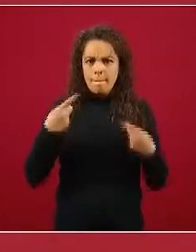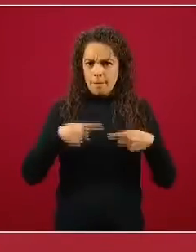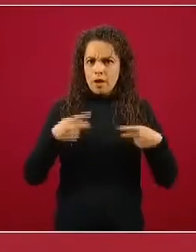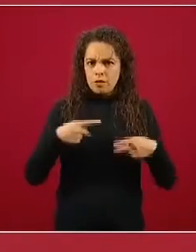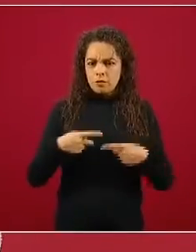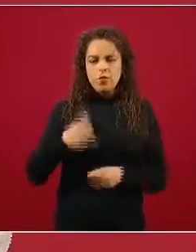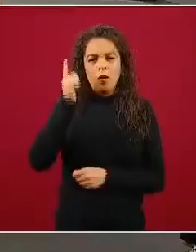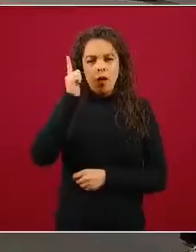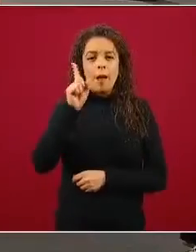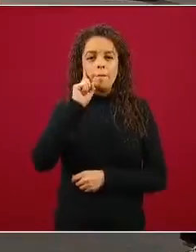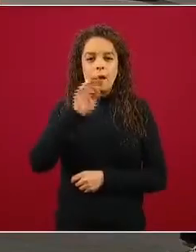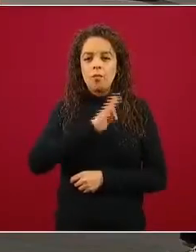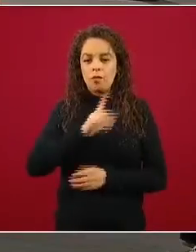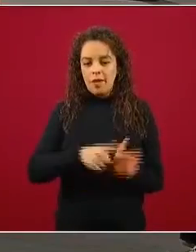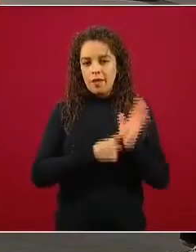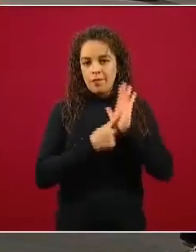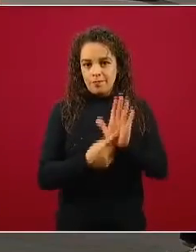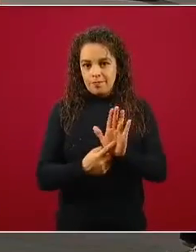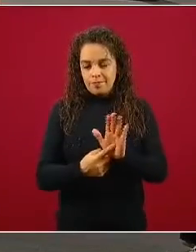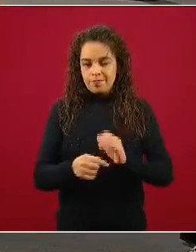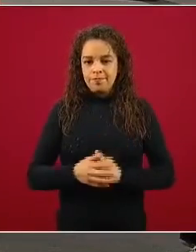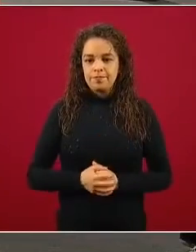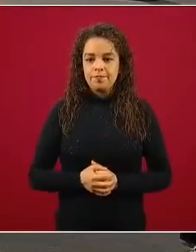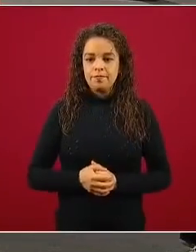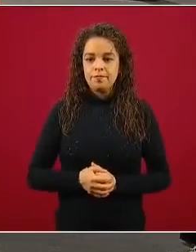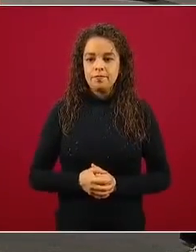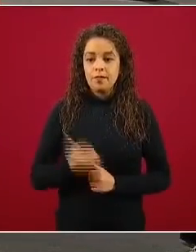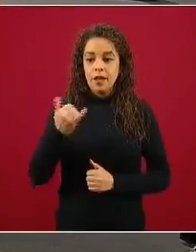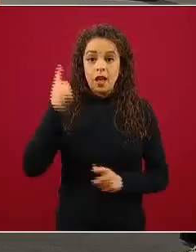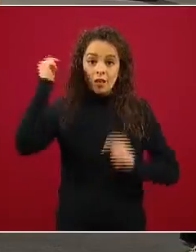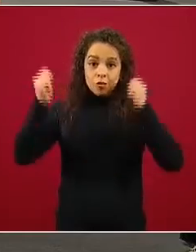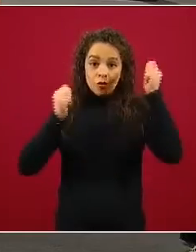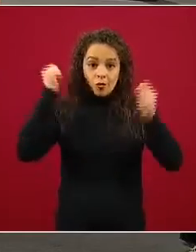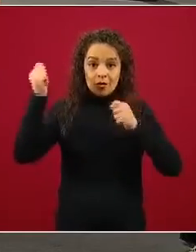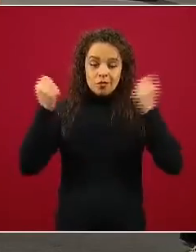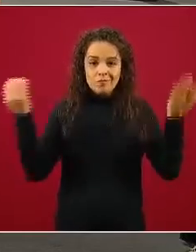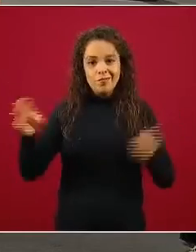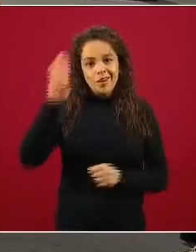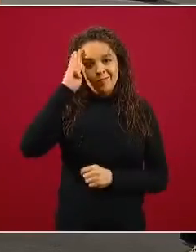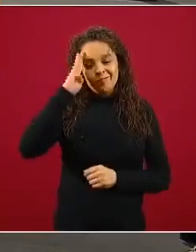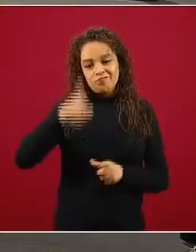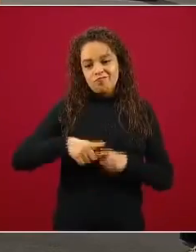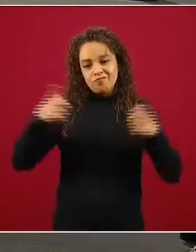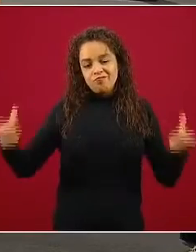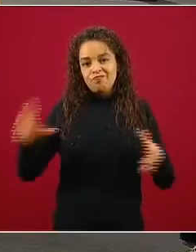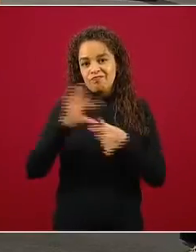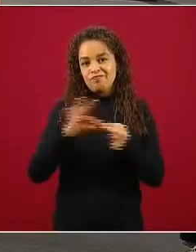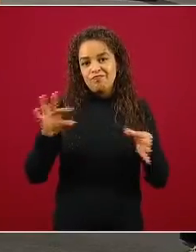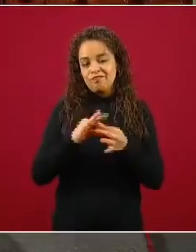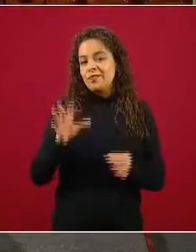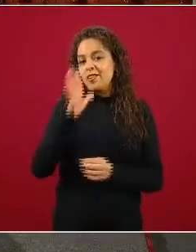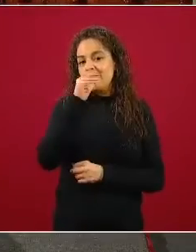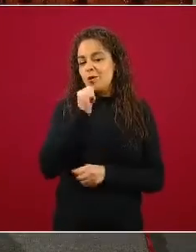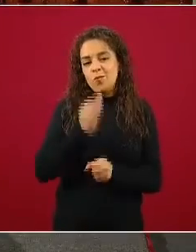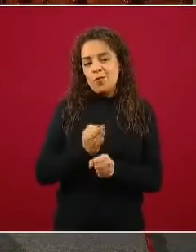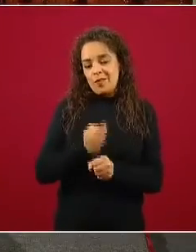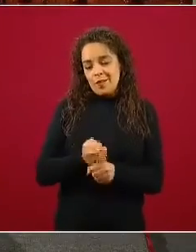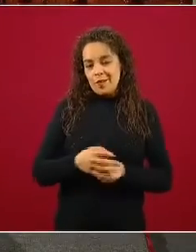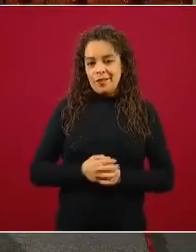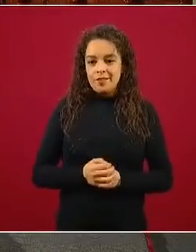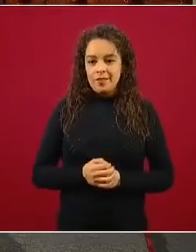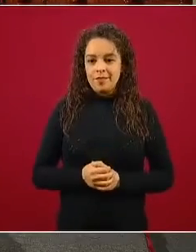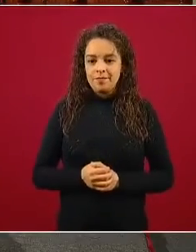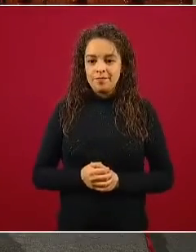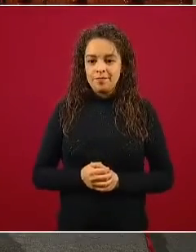podemos traer un reporte al respecto. Y lo del turismo se lo quedo a deber, es un tema amplio, pero lo vamos a ir explicando. Mañana vamos a